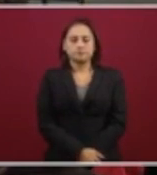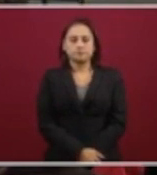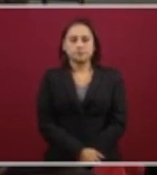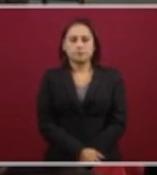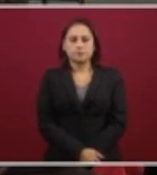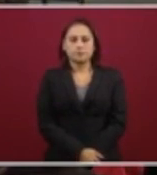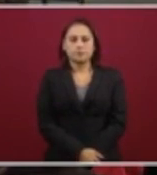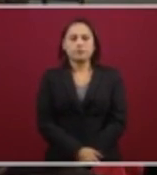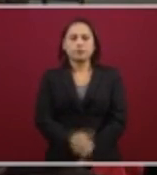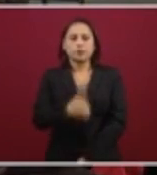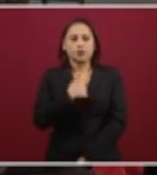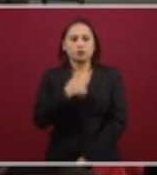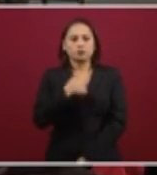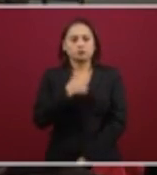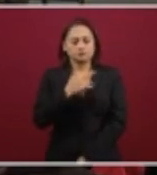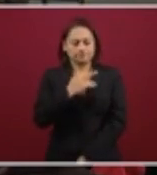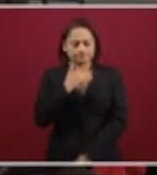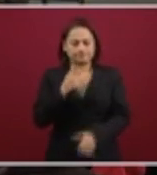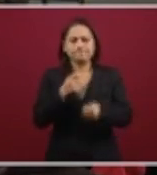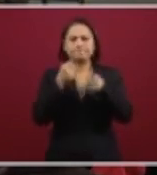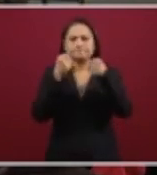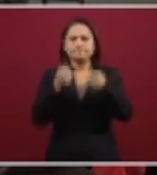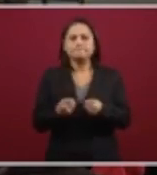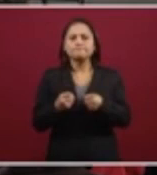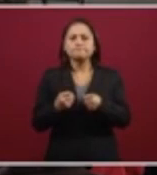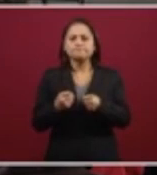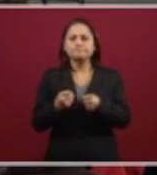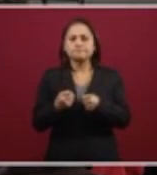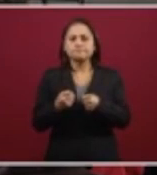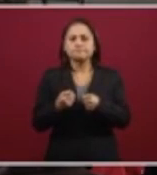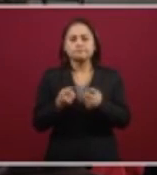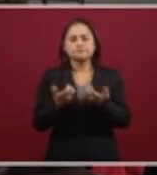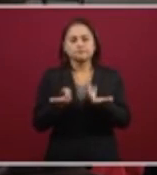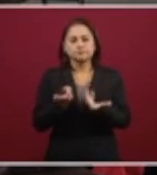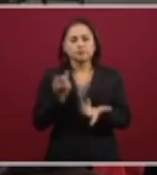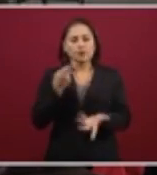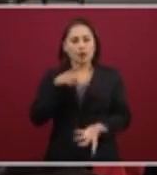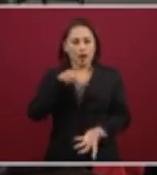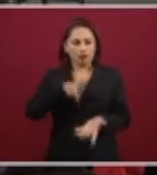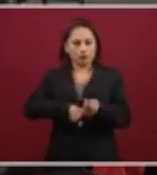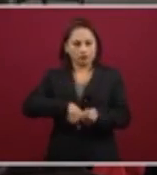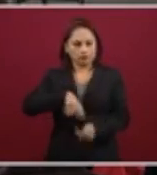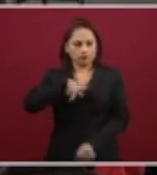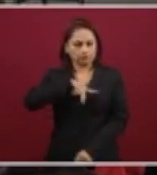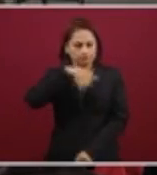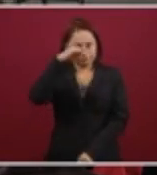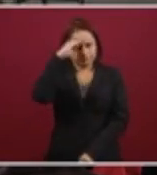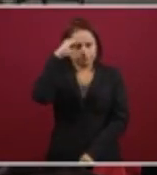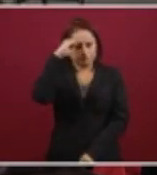la convicción y mi conciencia tranquila